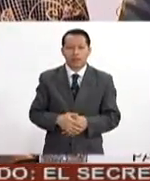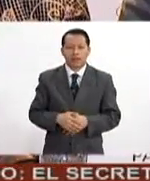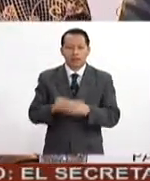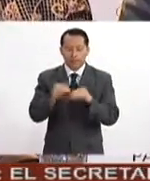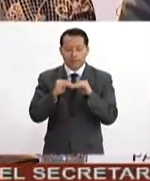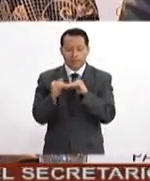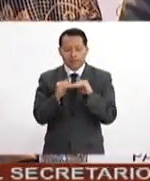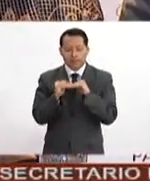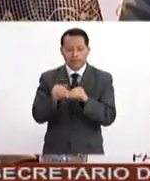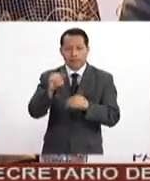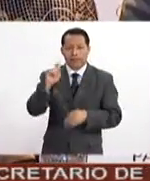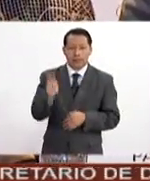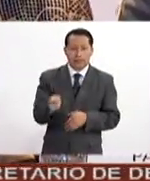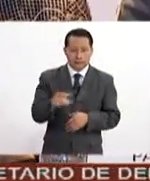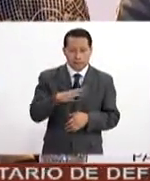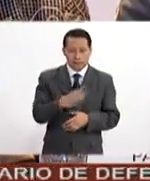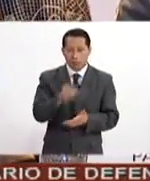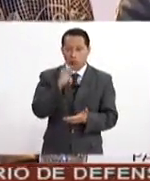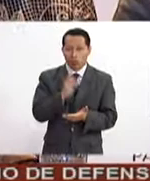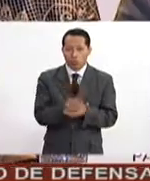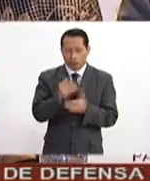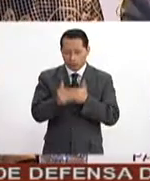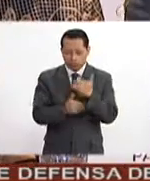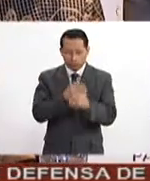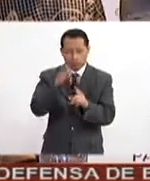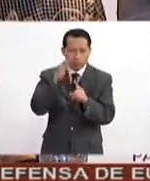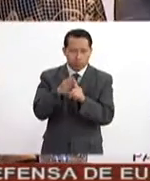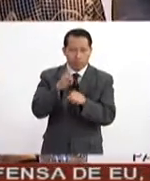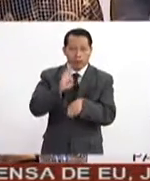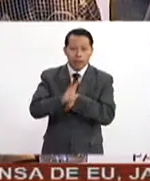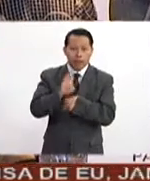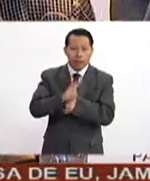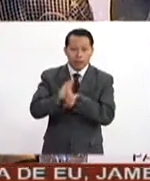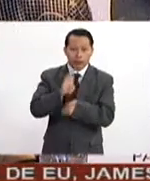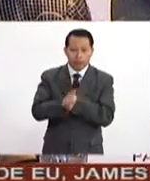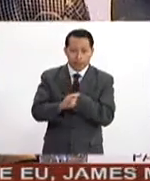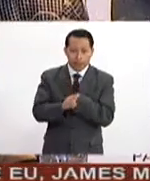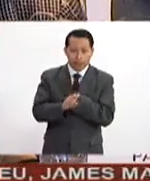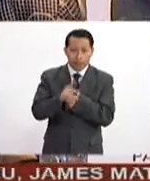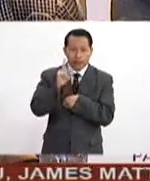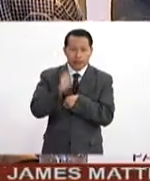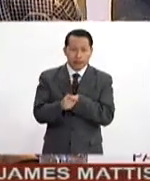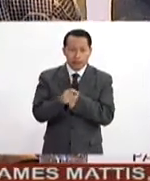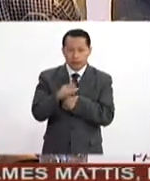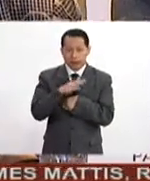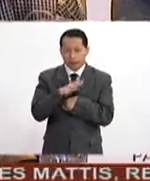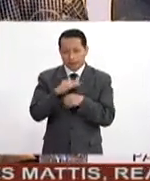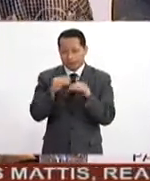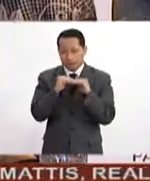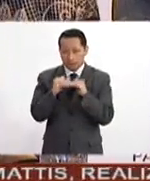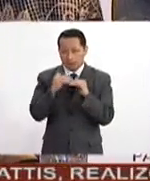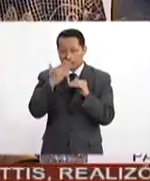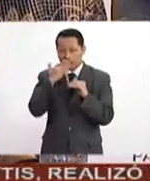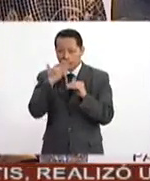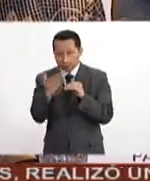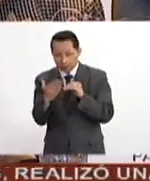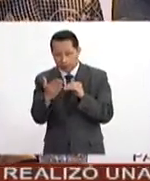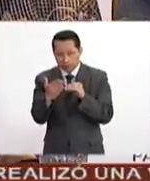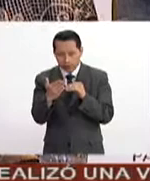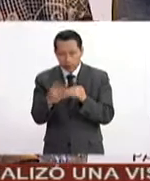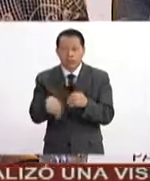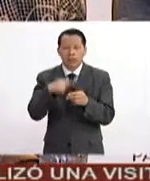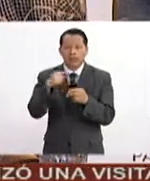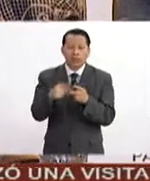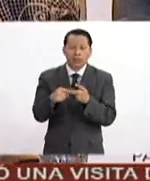democracia es el único camino. El Brasil solo ganó cuando fue democrático y solo